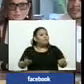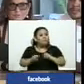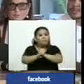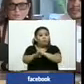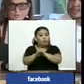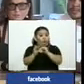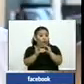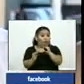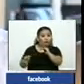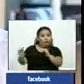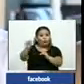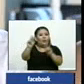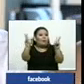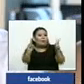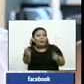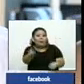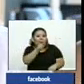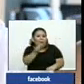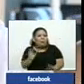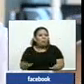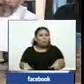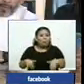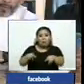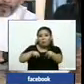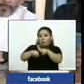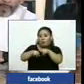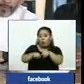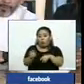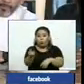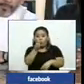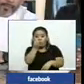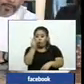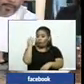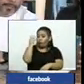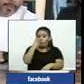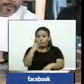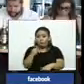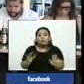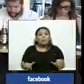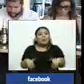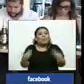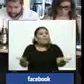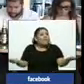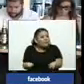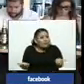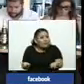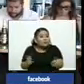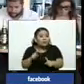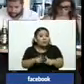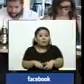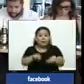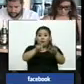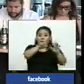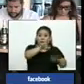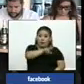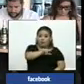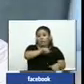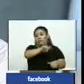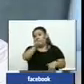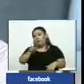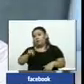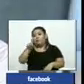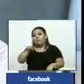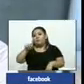alto nivel de la gastronomía, el cual se denominará Comida Bella. Este se desarrollará entre el 6 y el 16